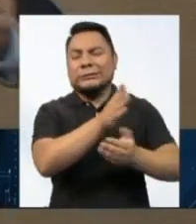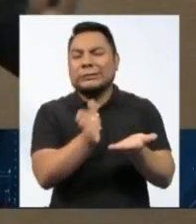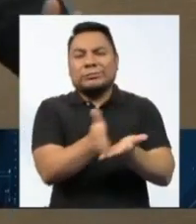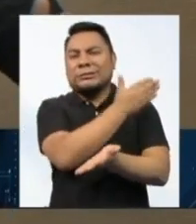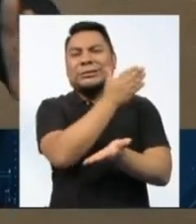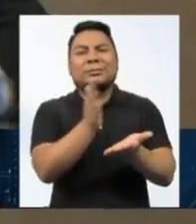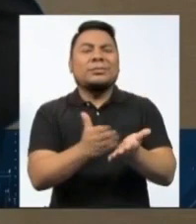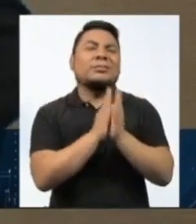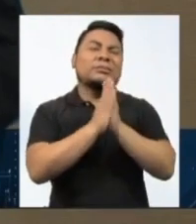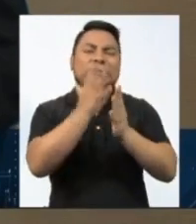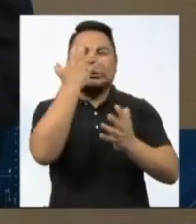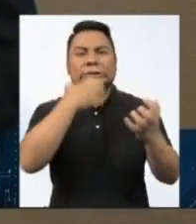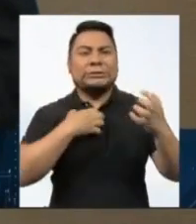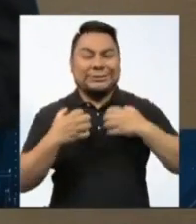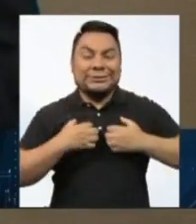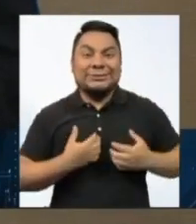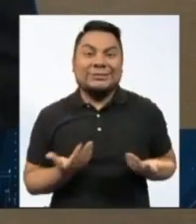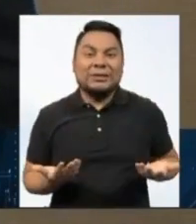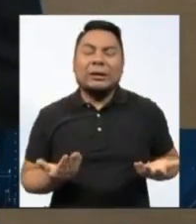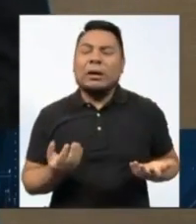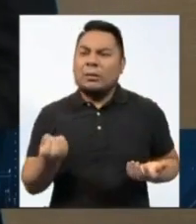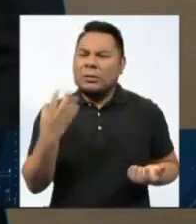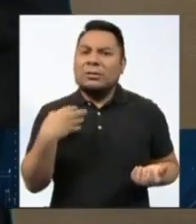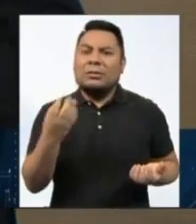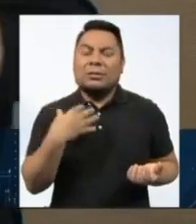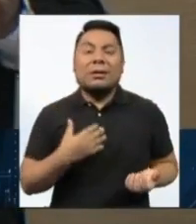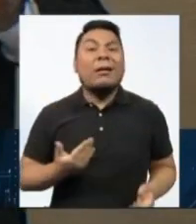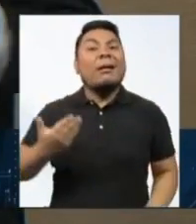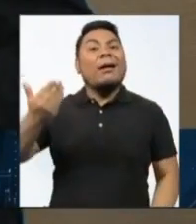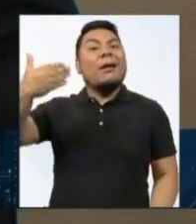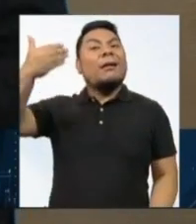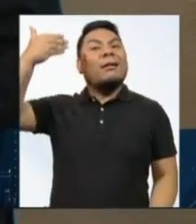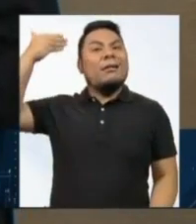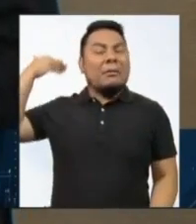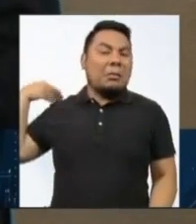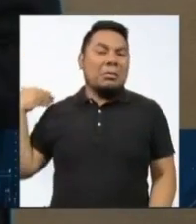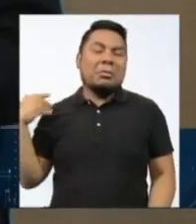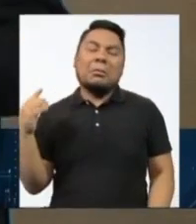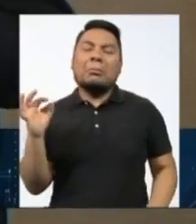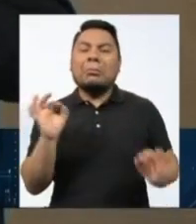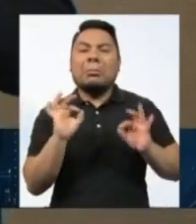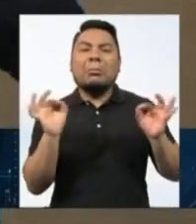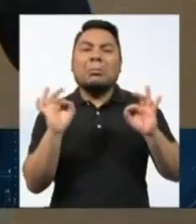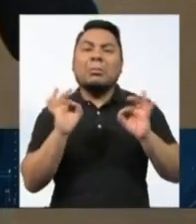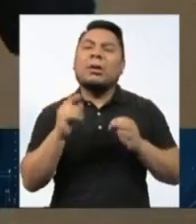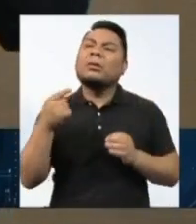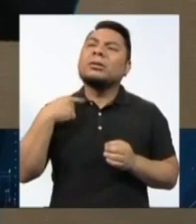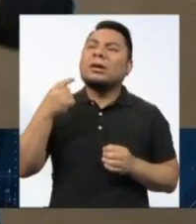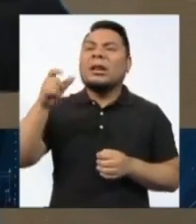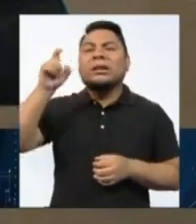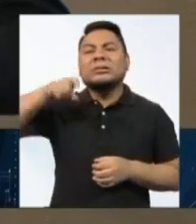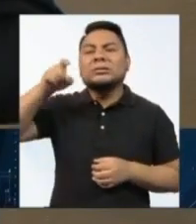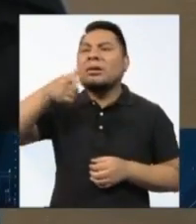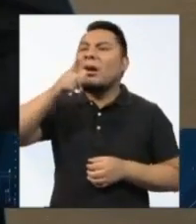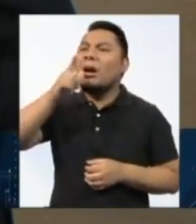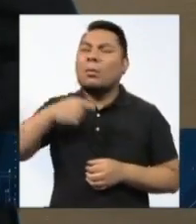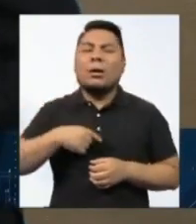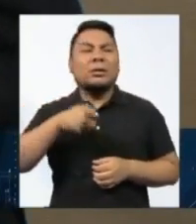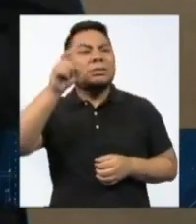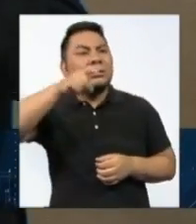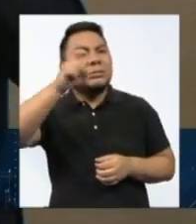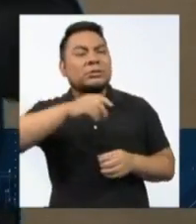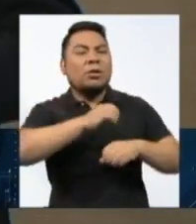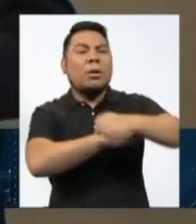muy diferente al inicio. Decían, en función de sus necesidades, la carretera,